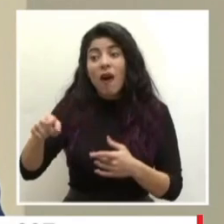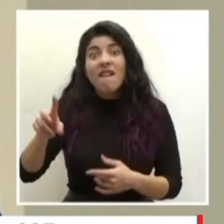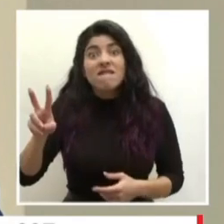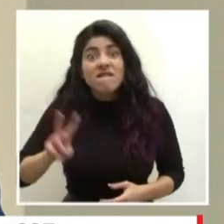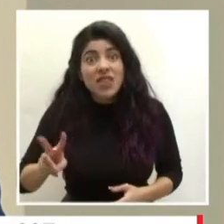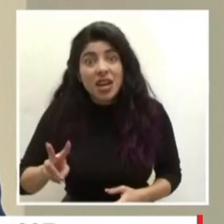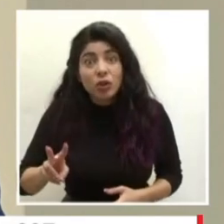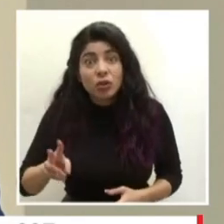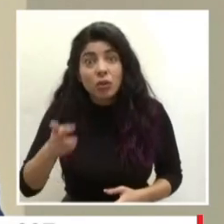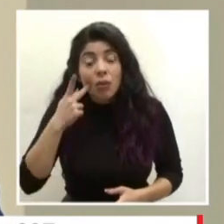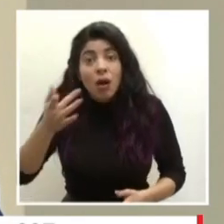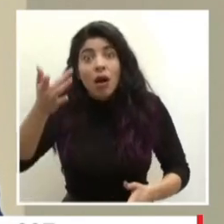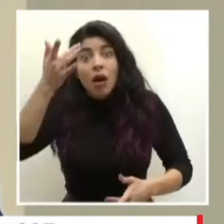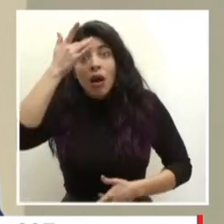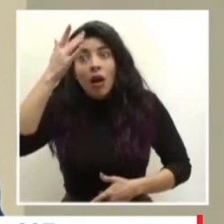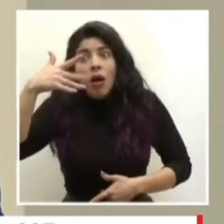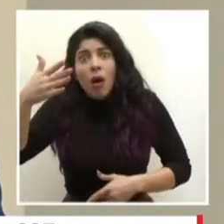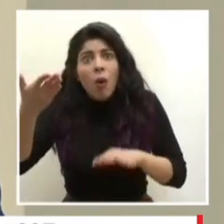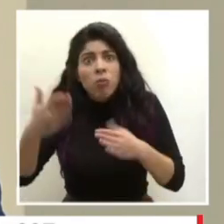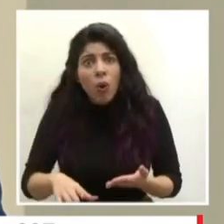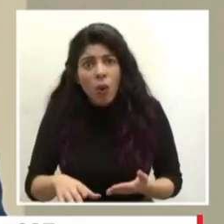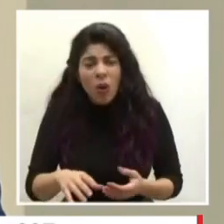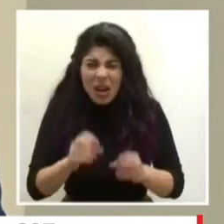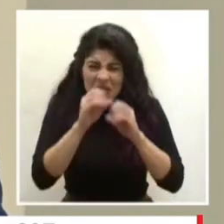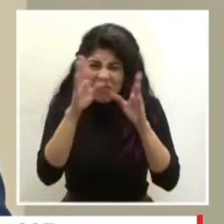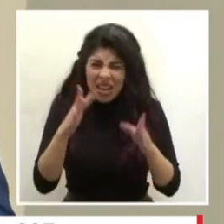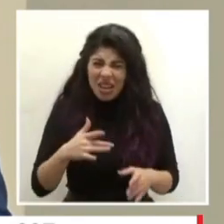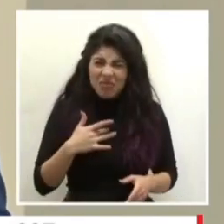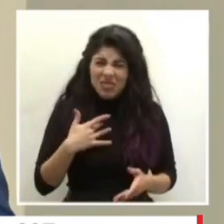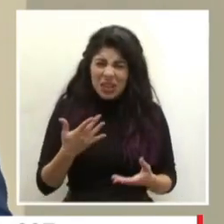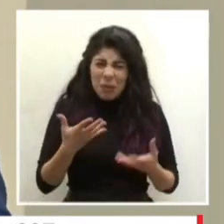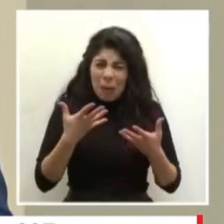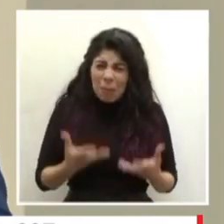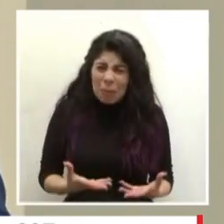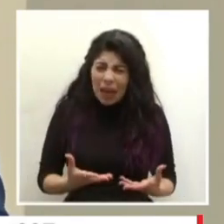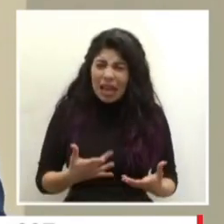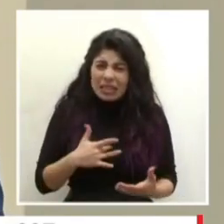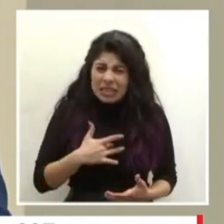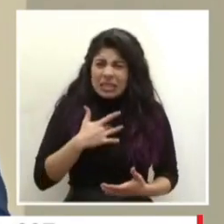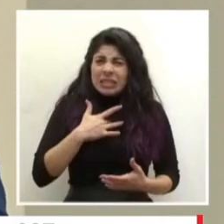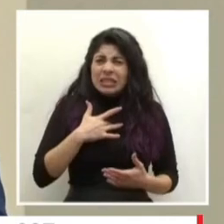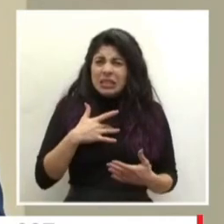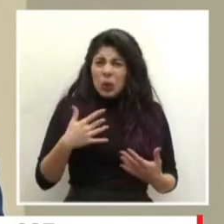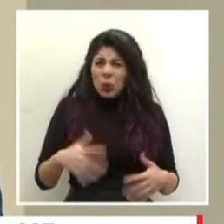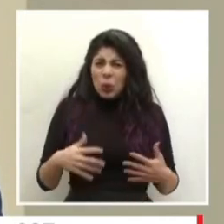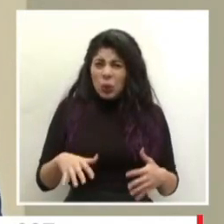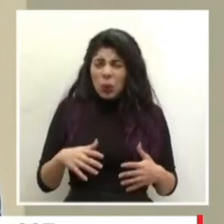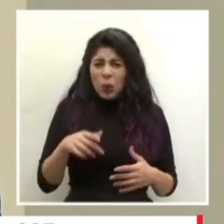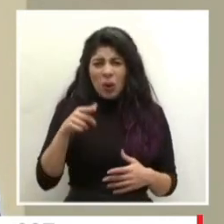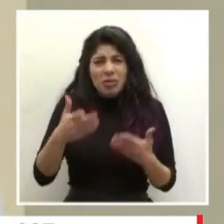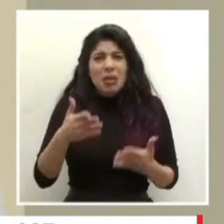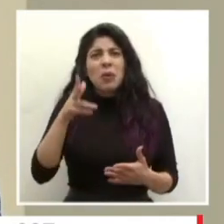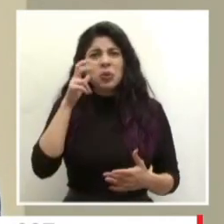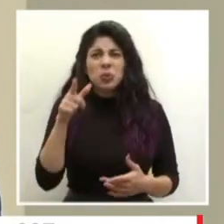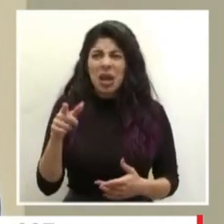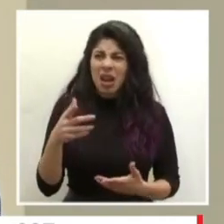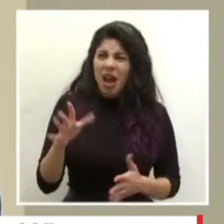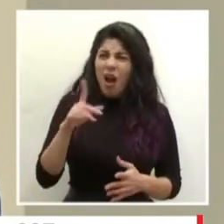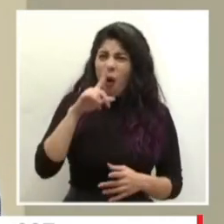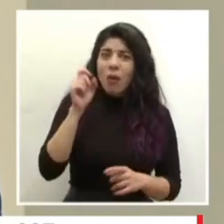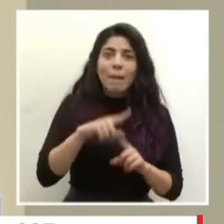complicó y hasta eventualmente puede fallecer. O sea, imagínense el peso tan grande que eso representa. Yo sé que esto puede sonar inhumano, pero todo